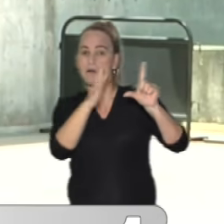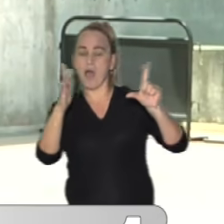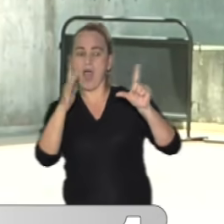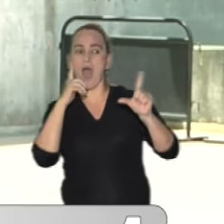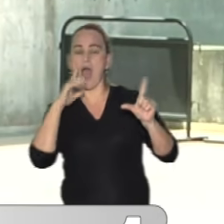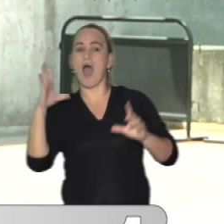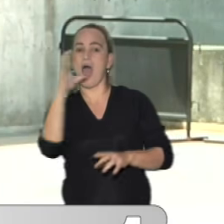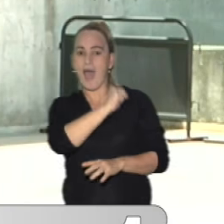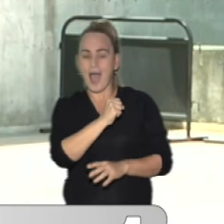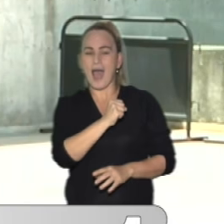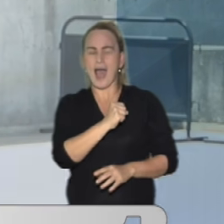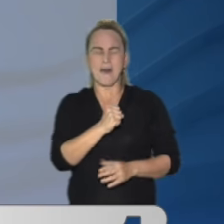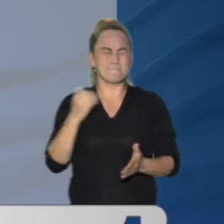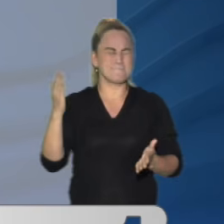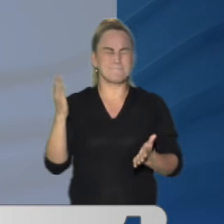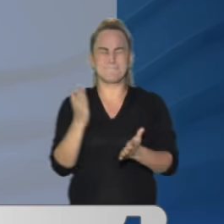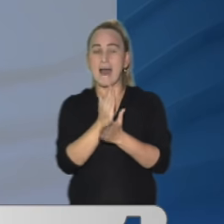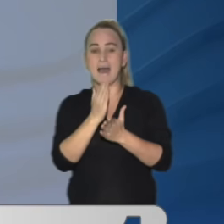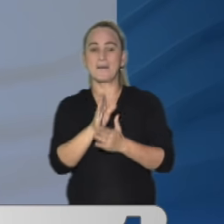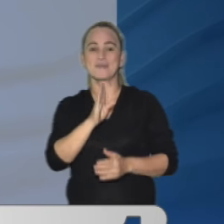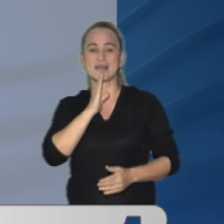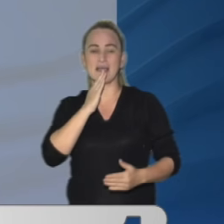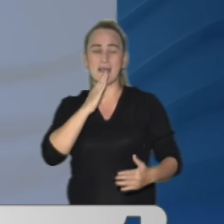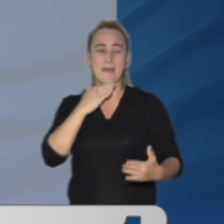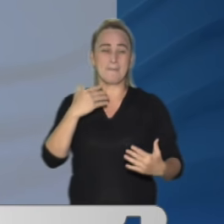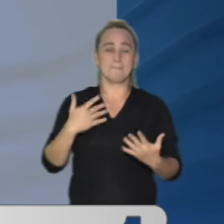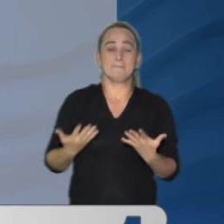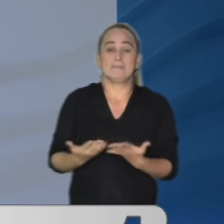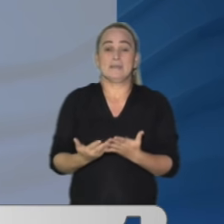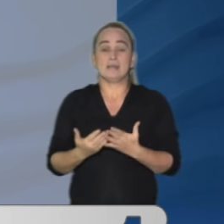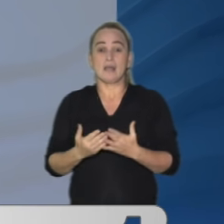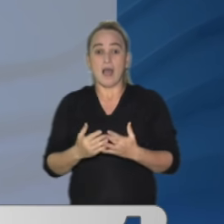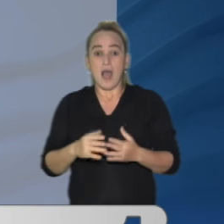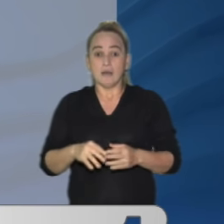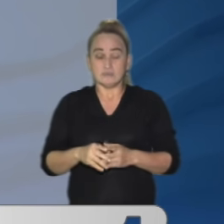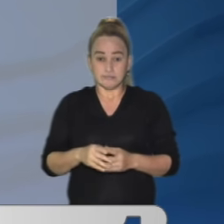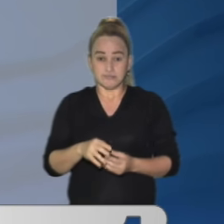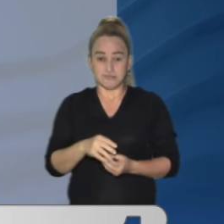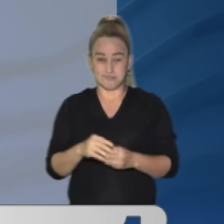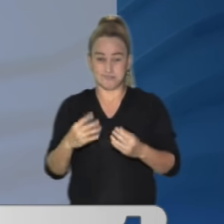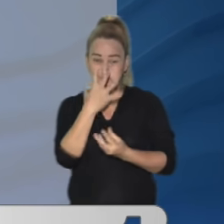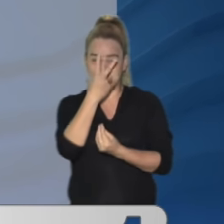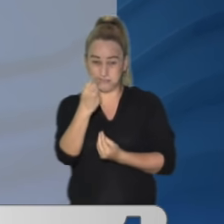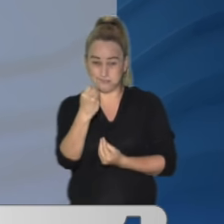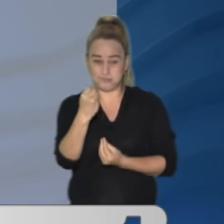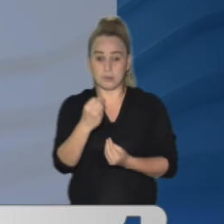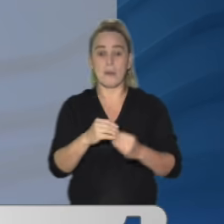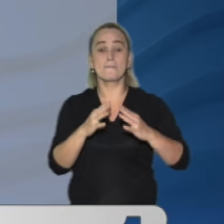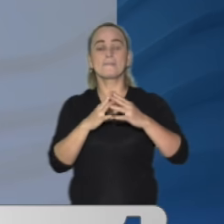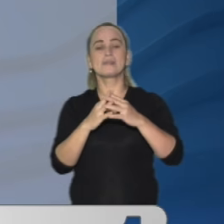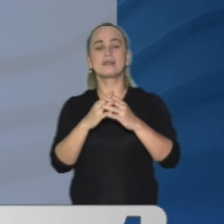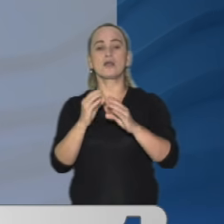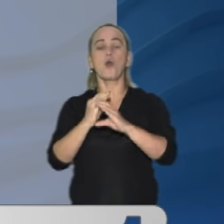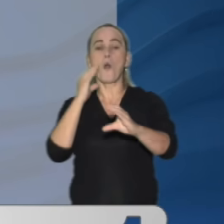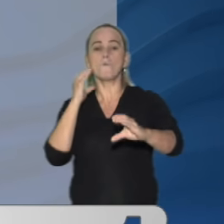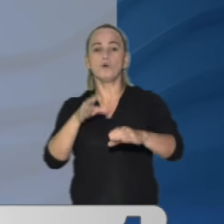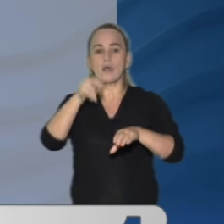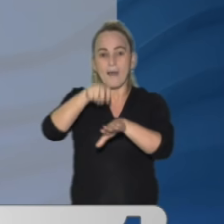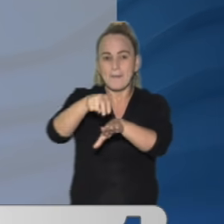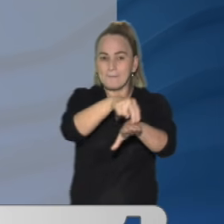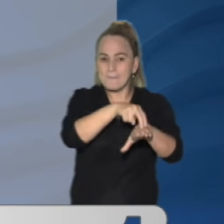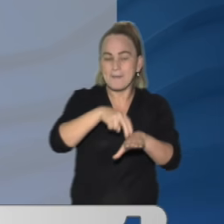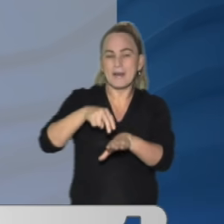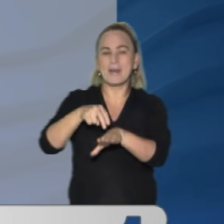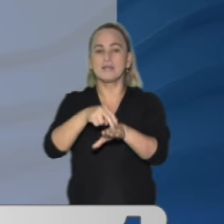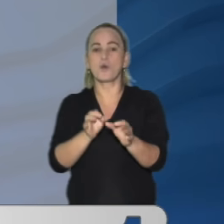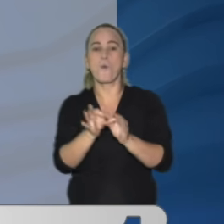grabada la brutal agresión a golpes por parte de delincuentes justo en el interior de un bus de servicio público que transitaba por